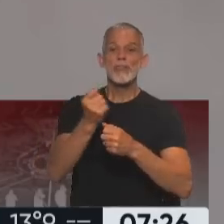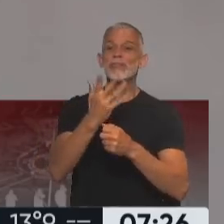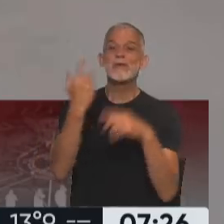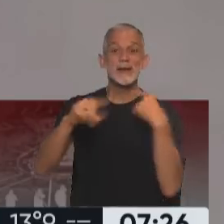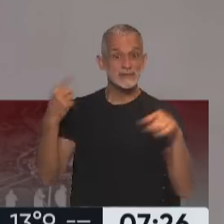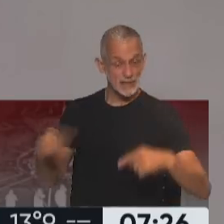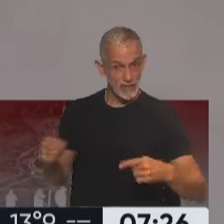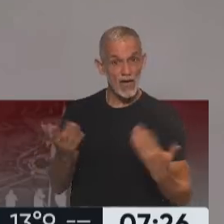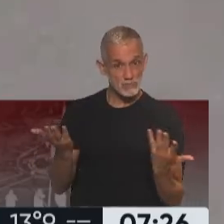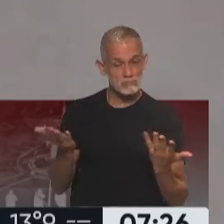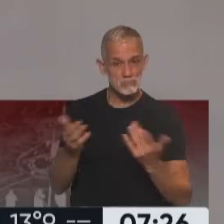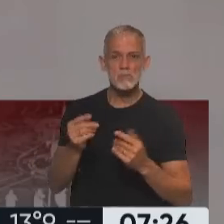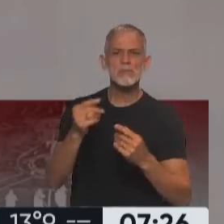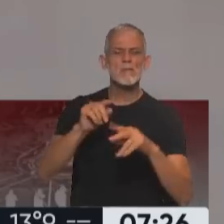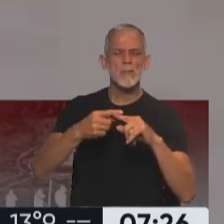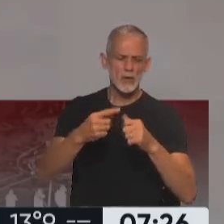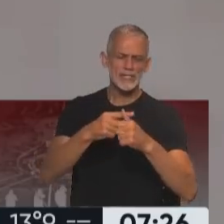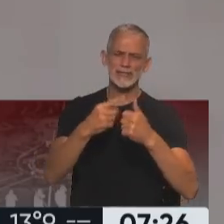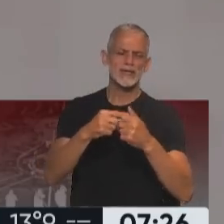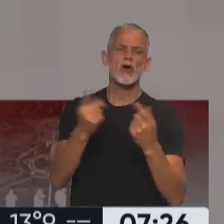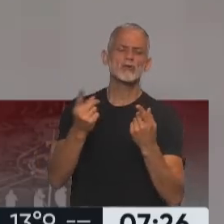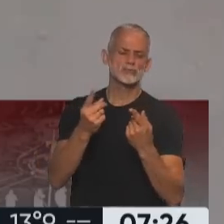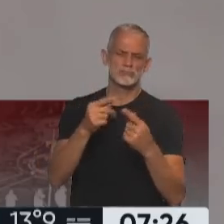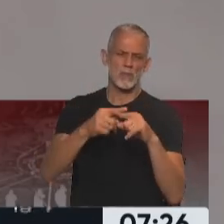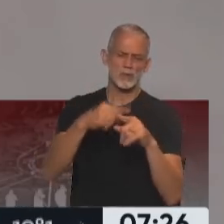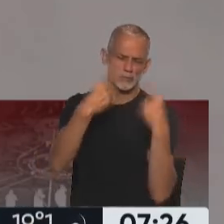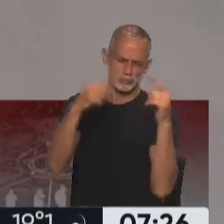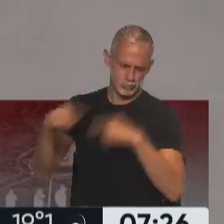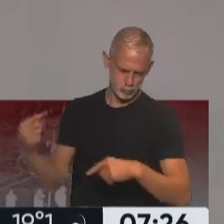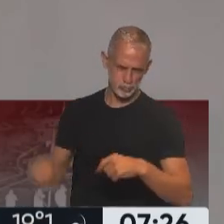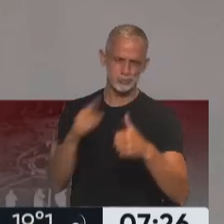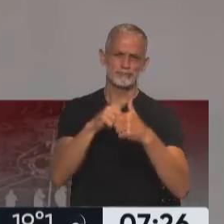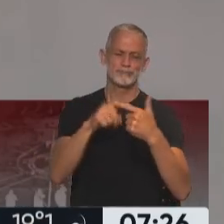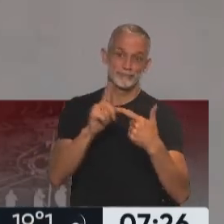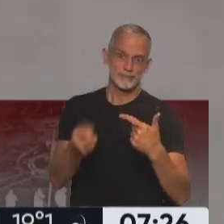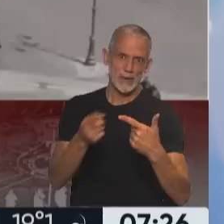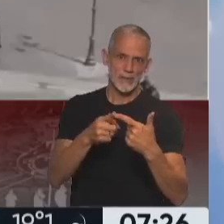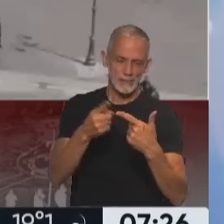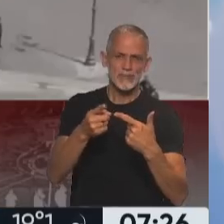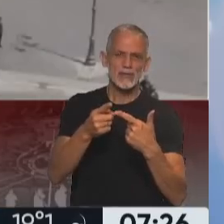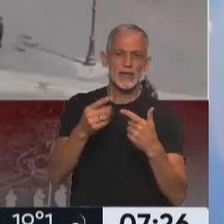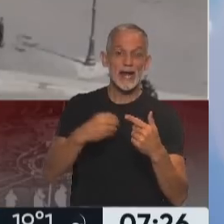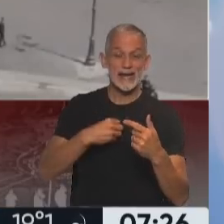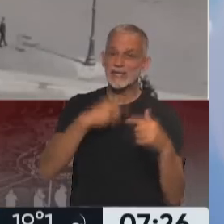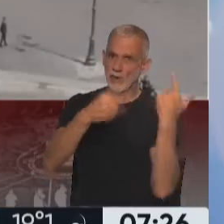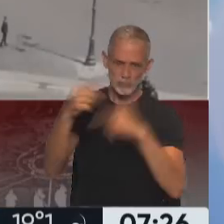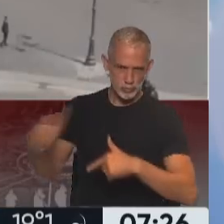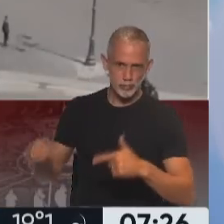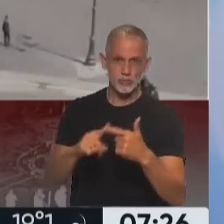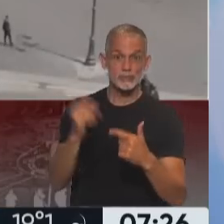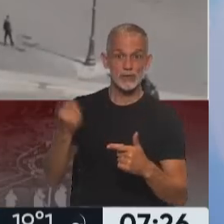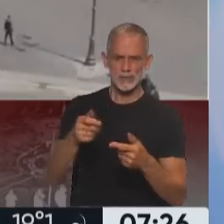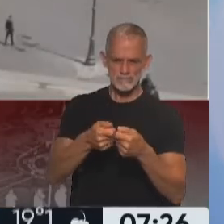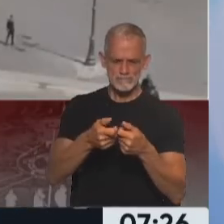mencionábamos, tanto de dirigentes políticos de distintos colores políticos, incluso de distintas religiones. Acaba de